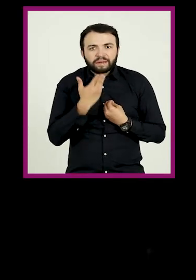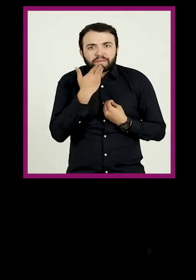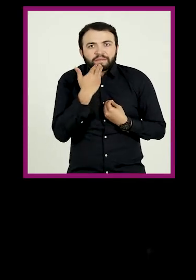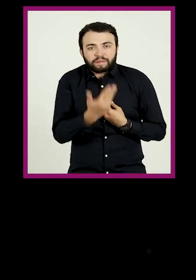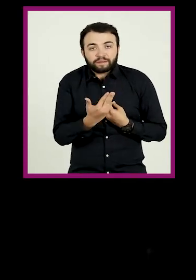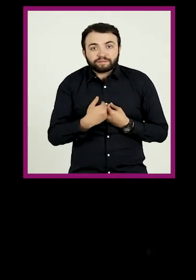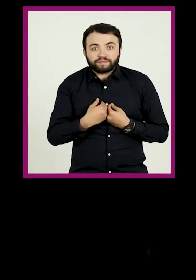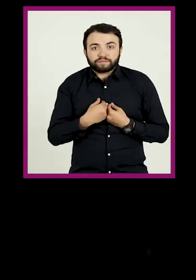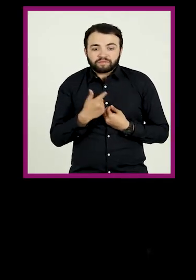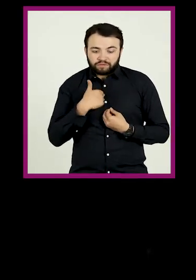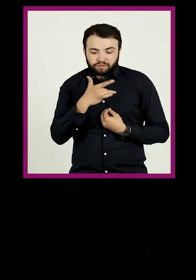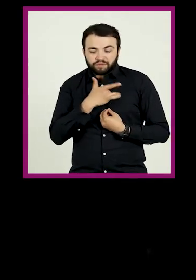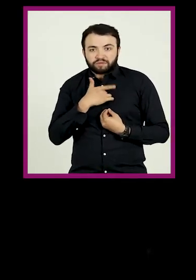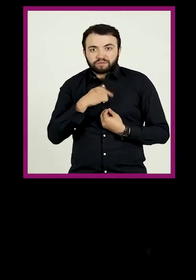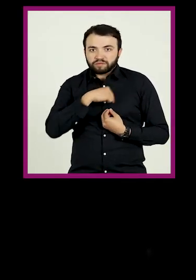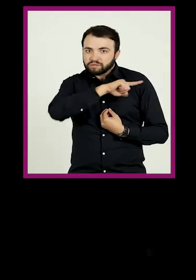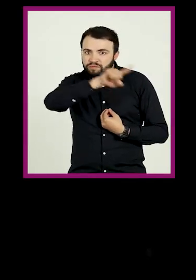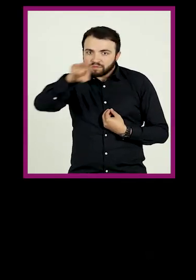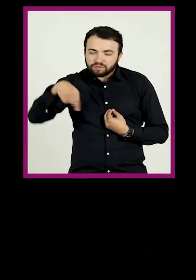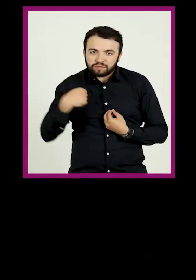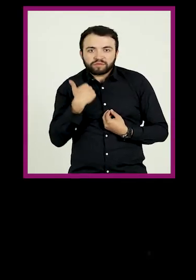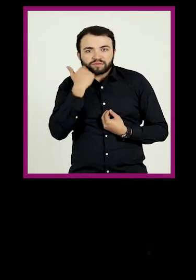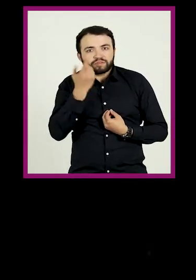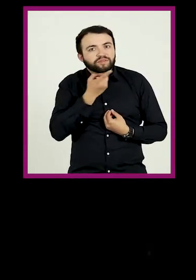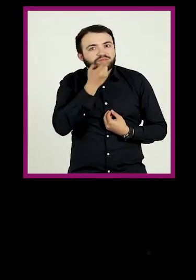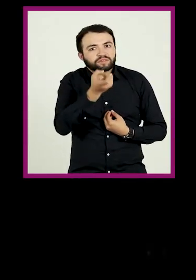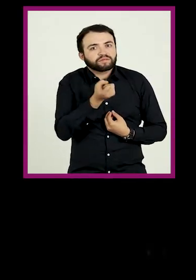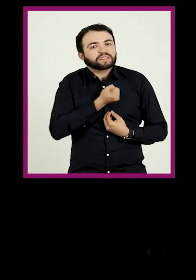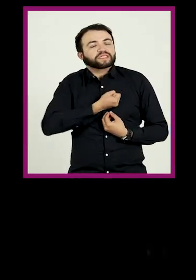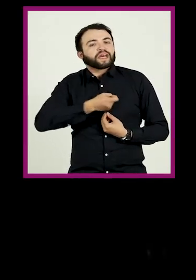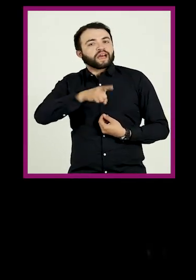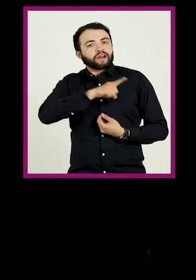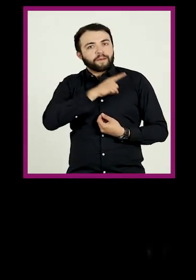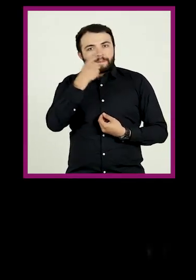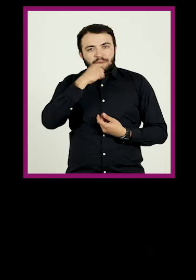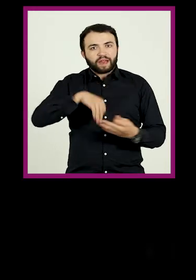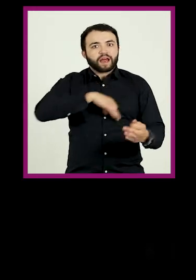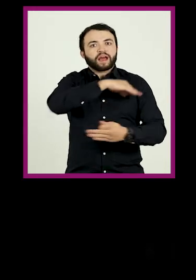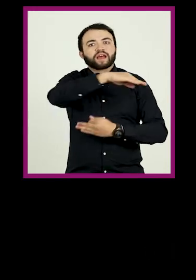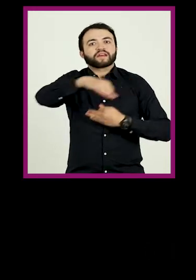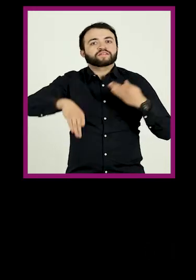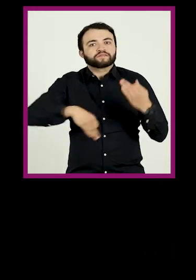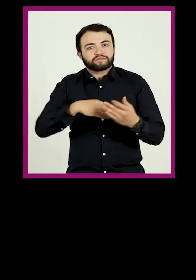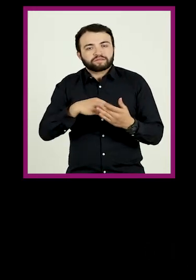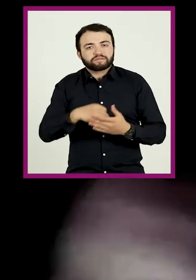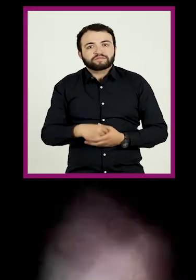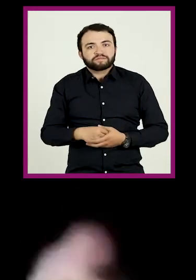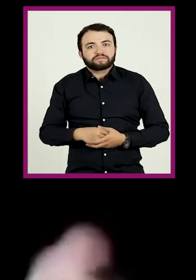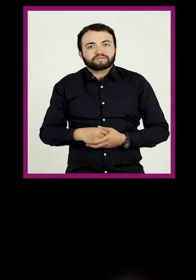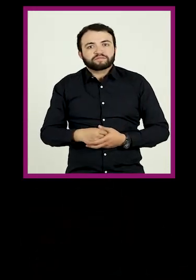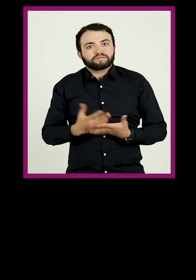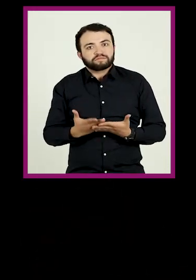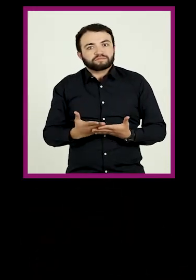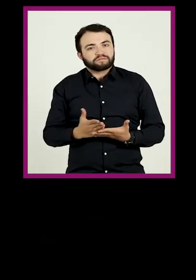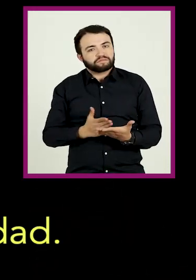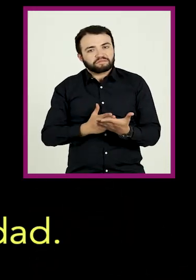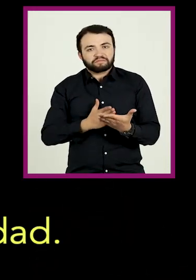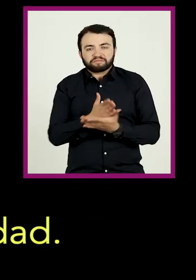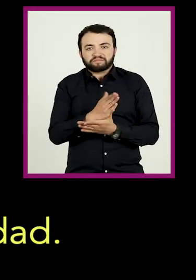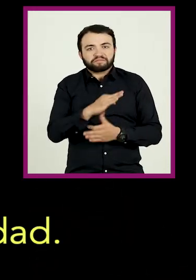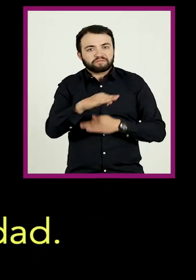De corazón deseo excelente salud a todos. Wear a mask. Go